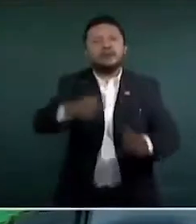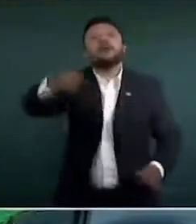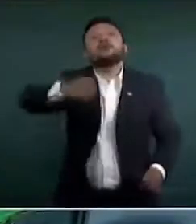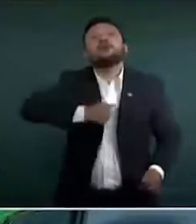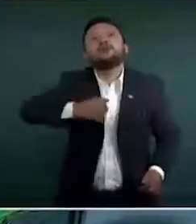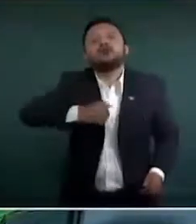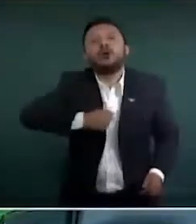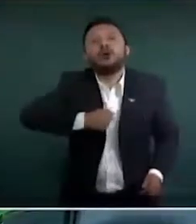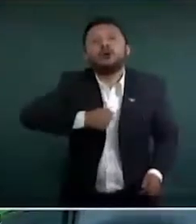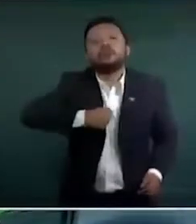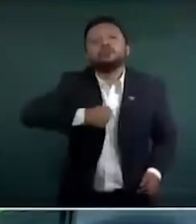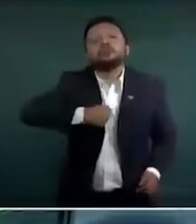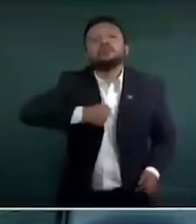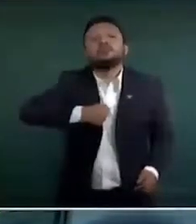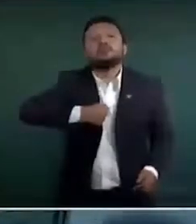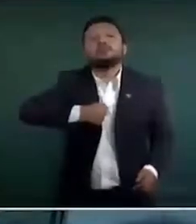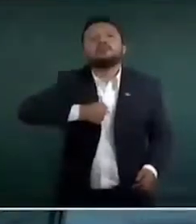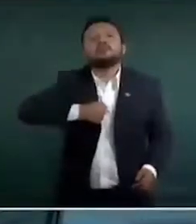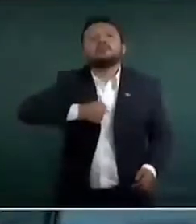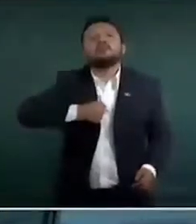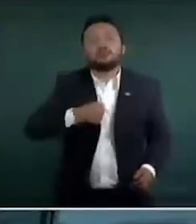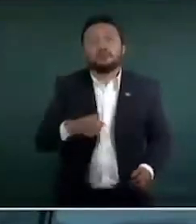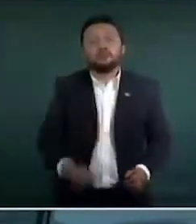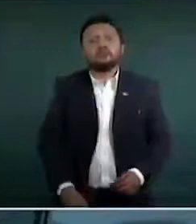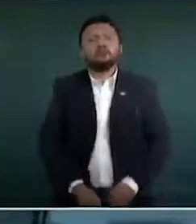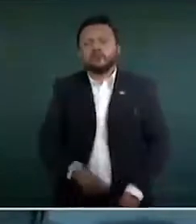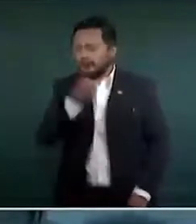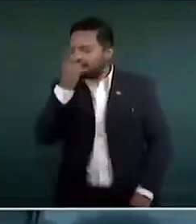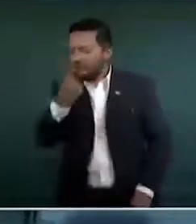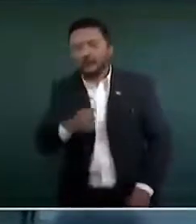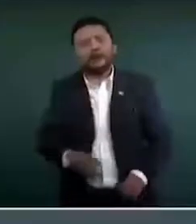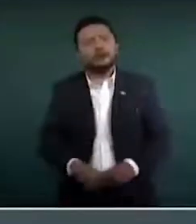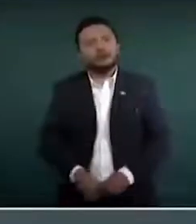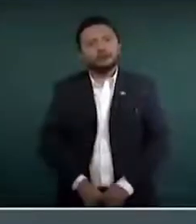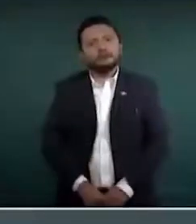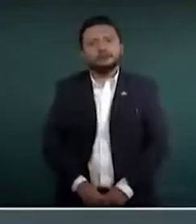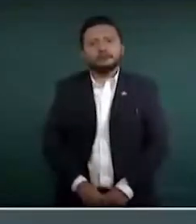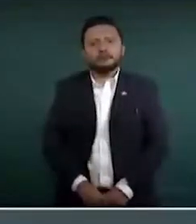estimo que si nos